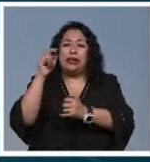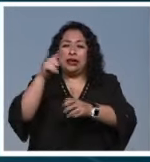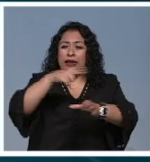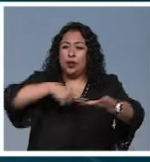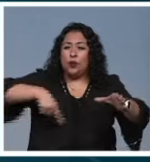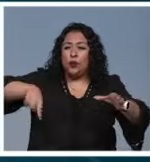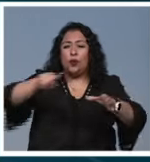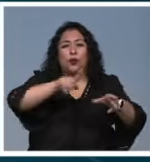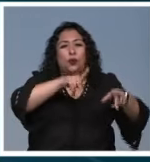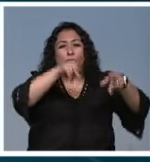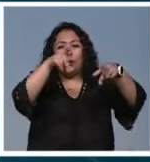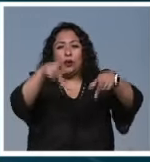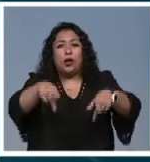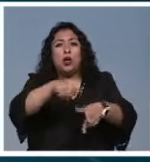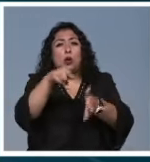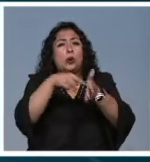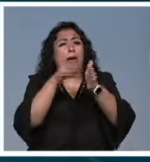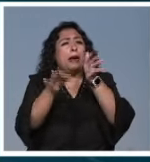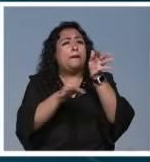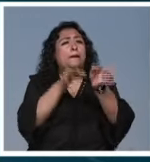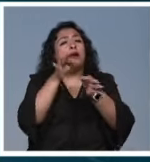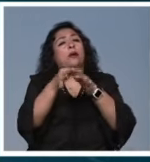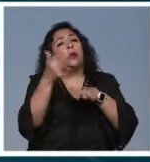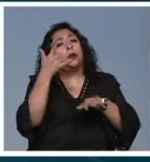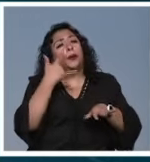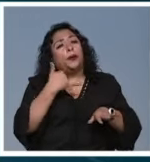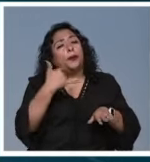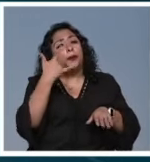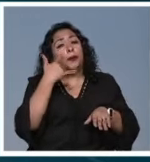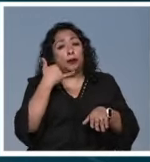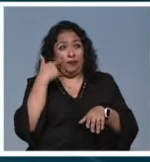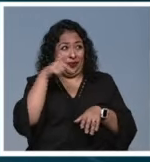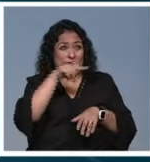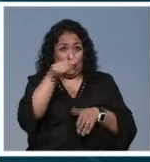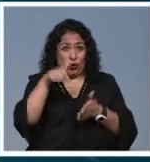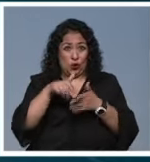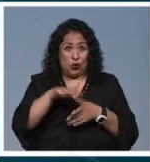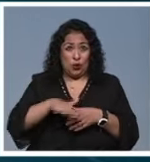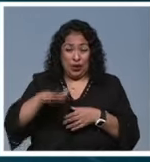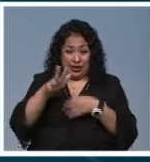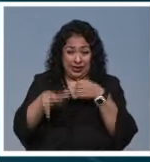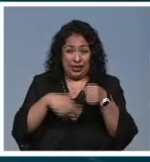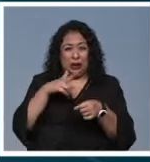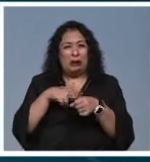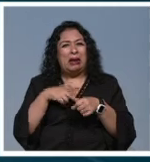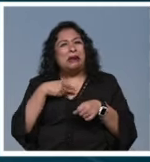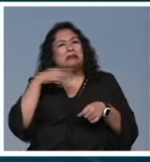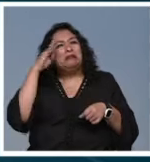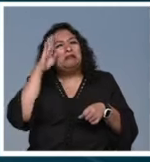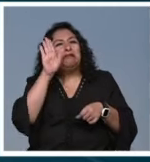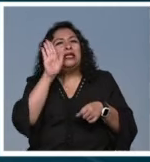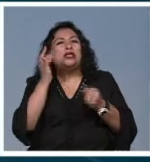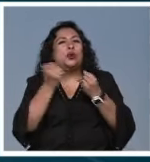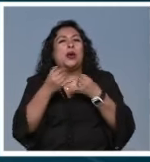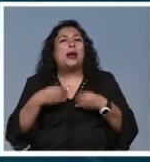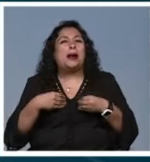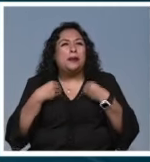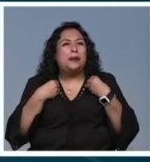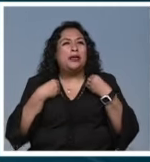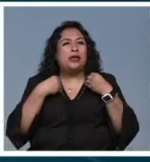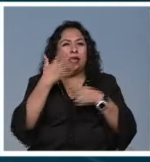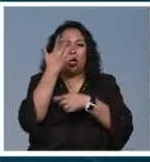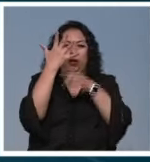y senderos, son lugares ideales para esta contemplación. En estos espacios, la naturaleza parece cobrar vida. Las hojas